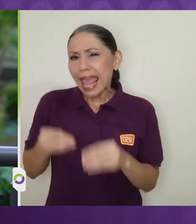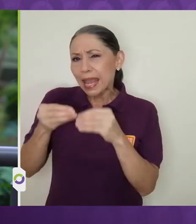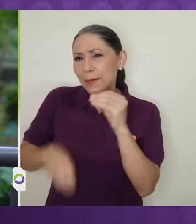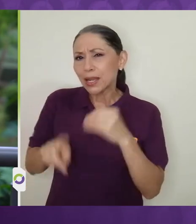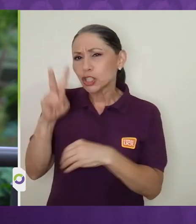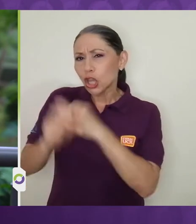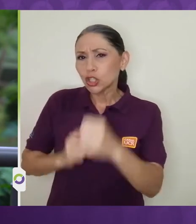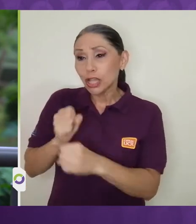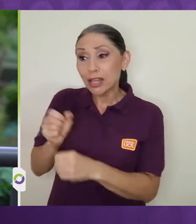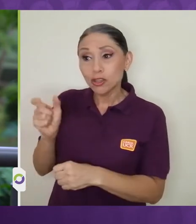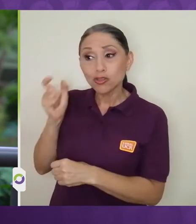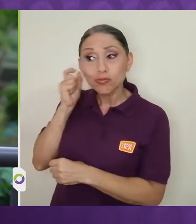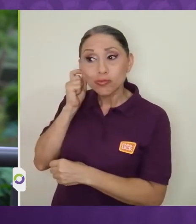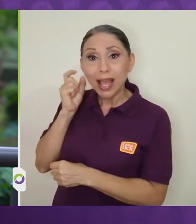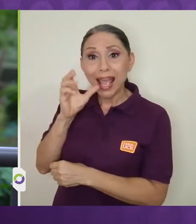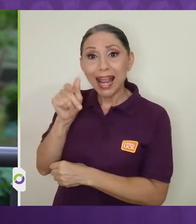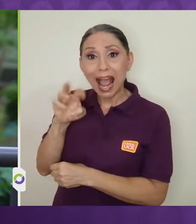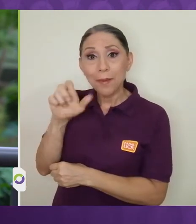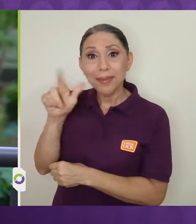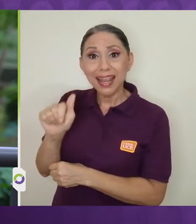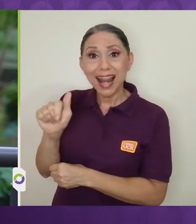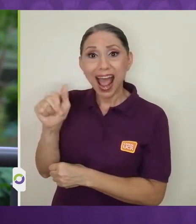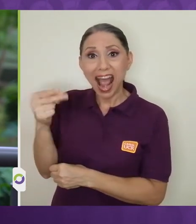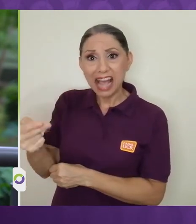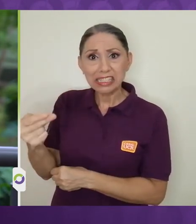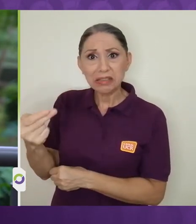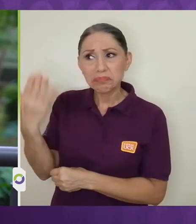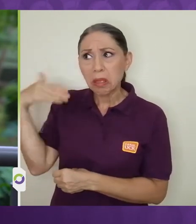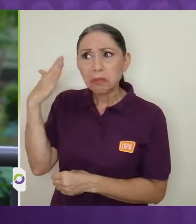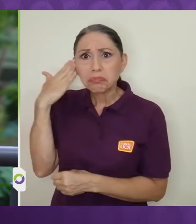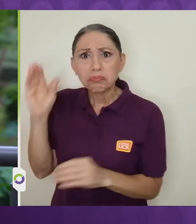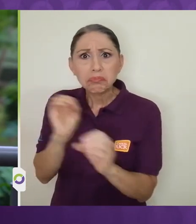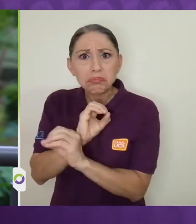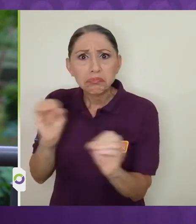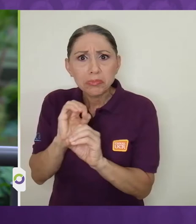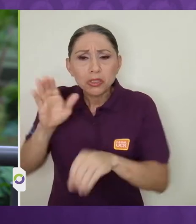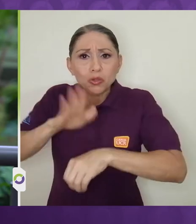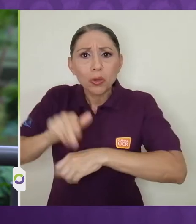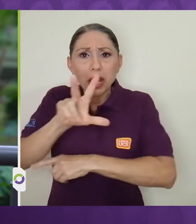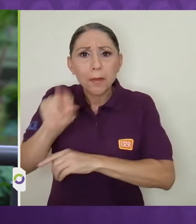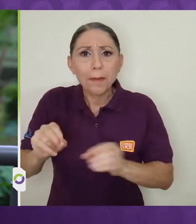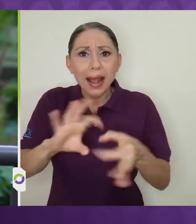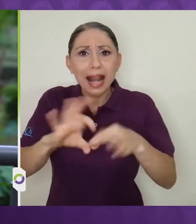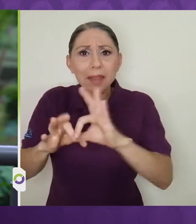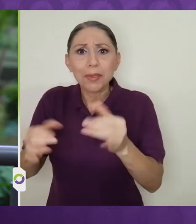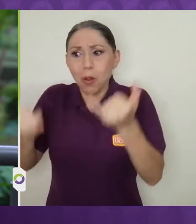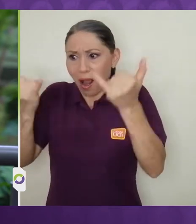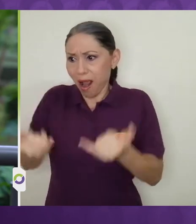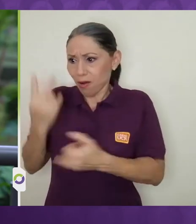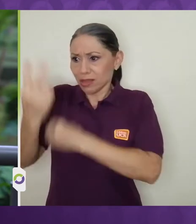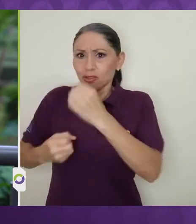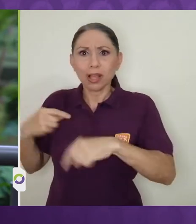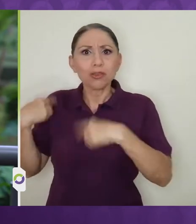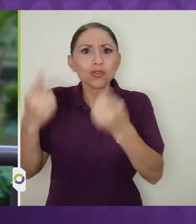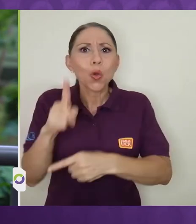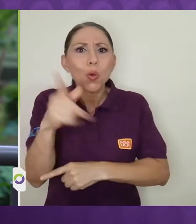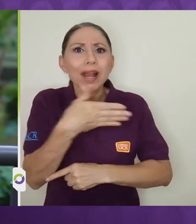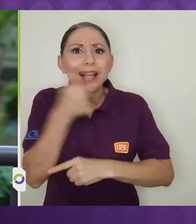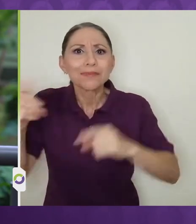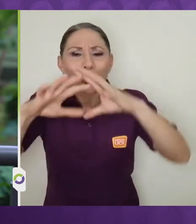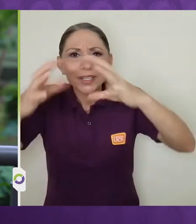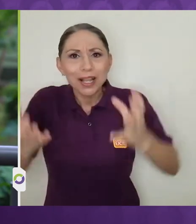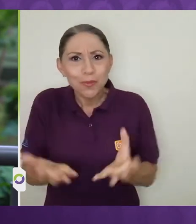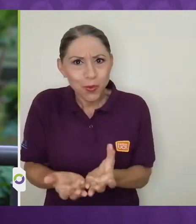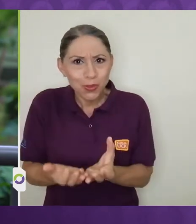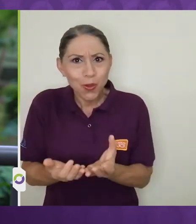En menos de 2 años, Camila Hase pasó de desconocer por completo la existencia del movimiento paralímpico a ser una de las mejores paranadadoras